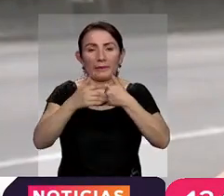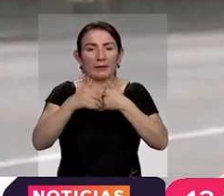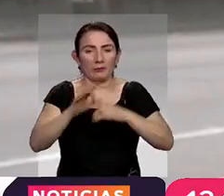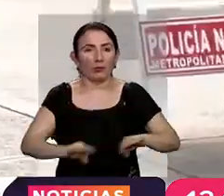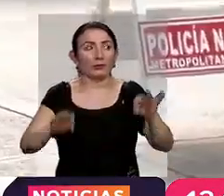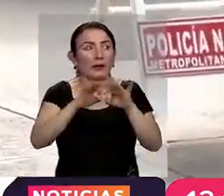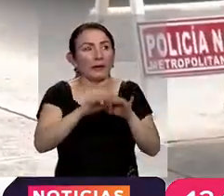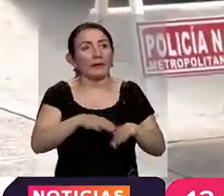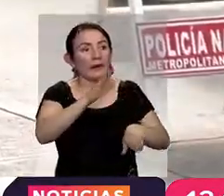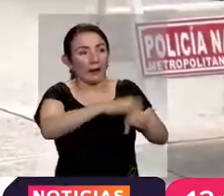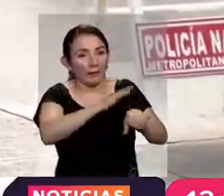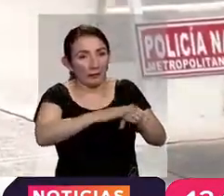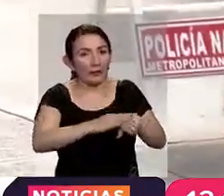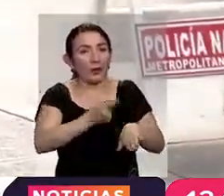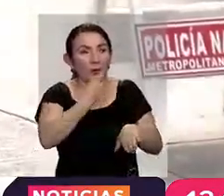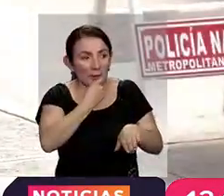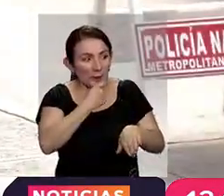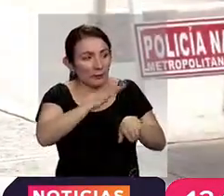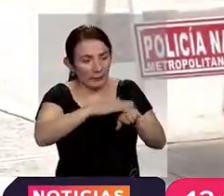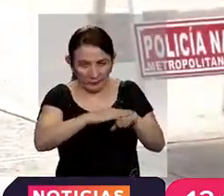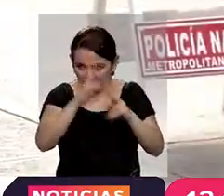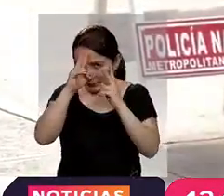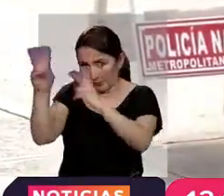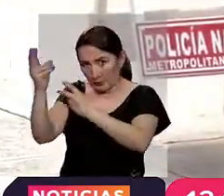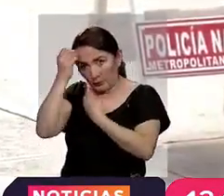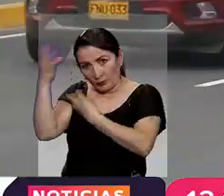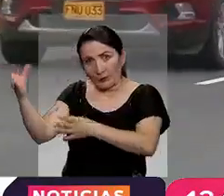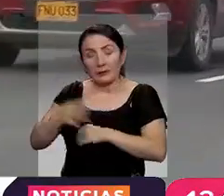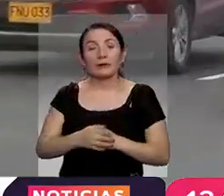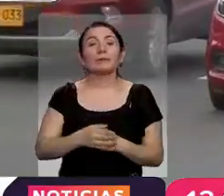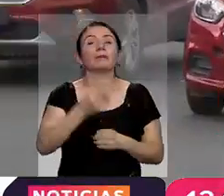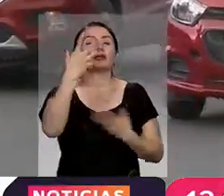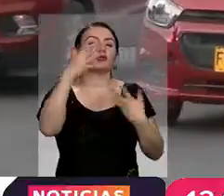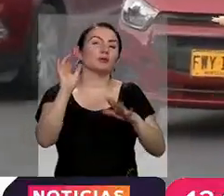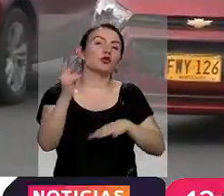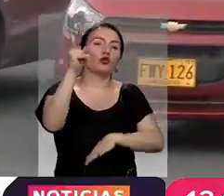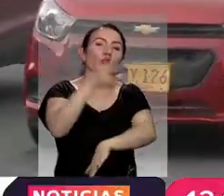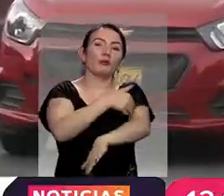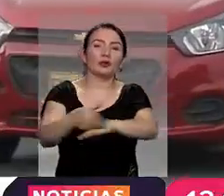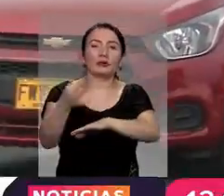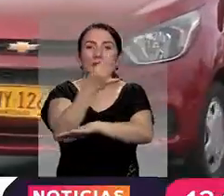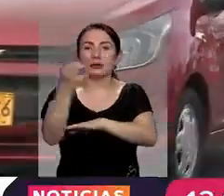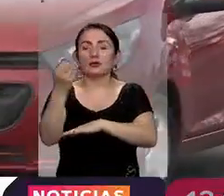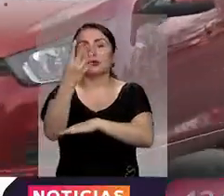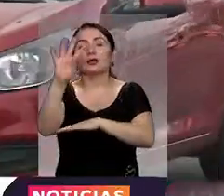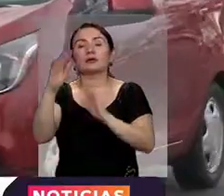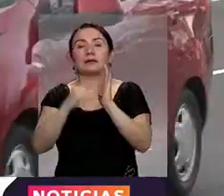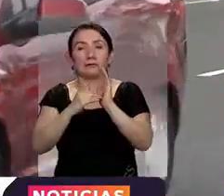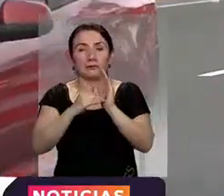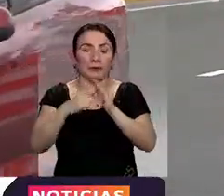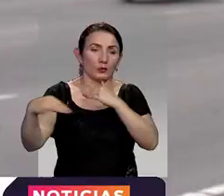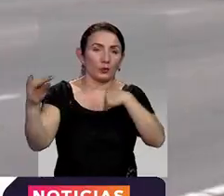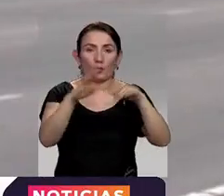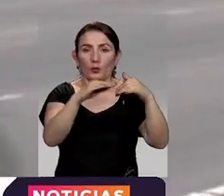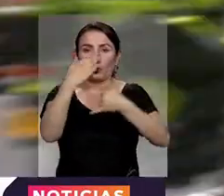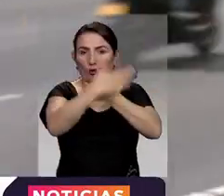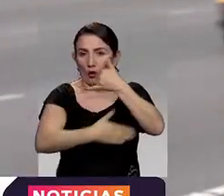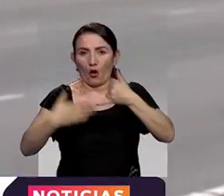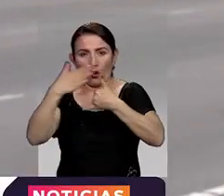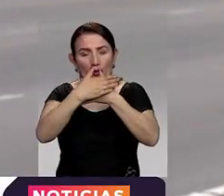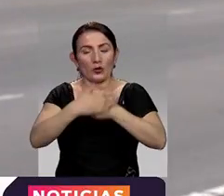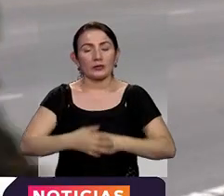normas de tránsito. A nivel nacional la proyección es que 2.314.000 vehículos transiten por las vías del país.